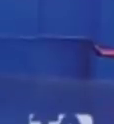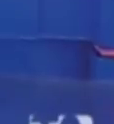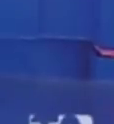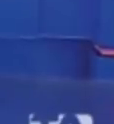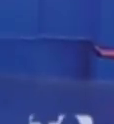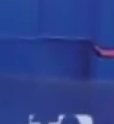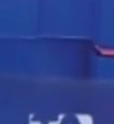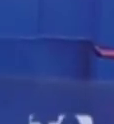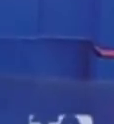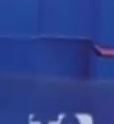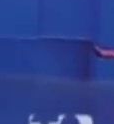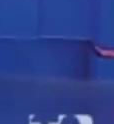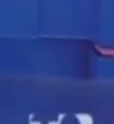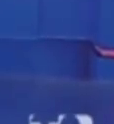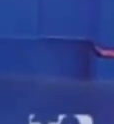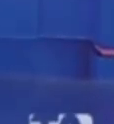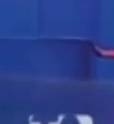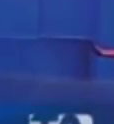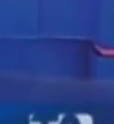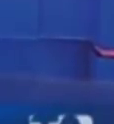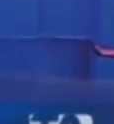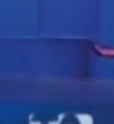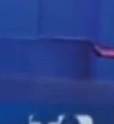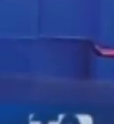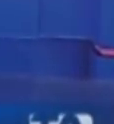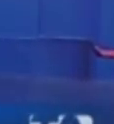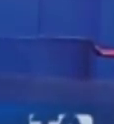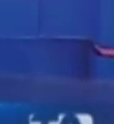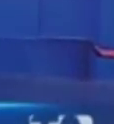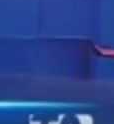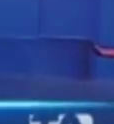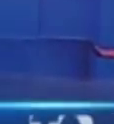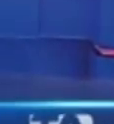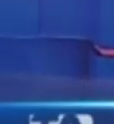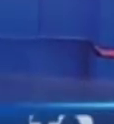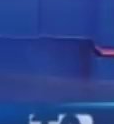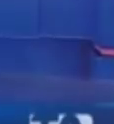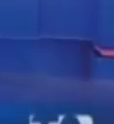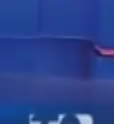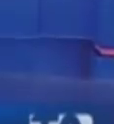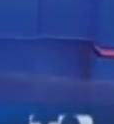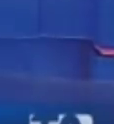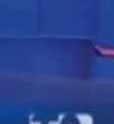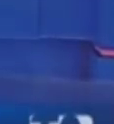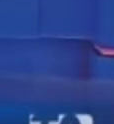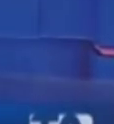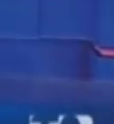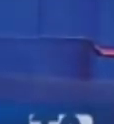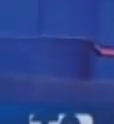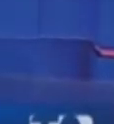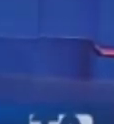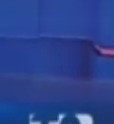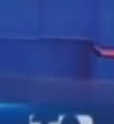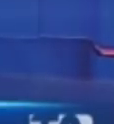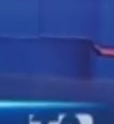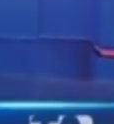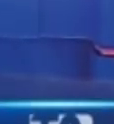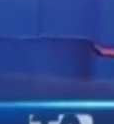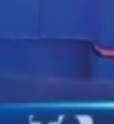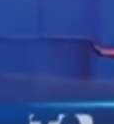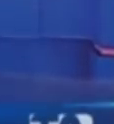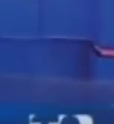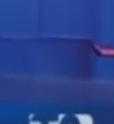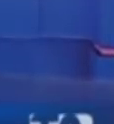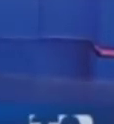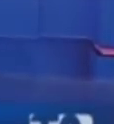abierto cerca de Galápagos y con él a 31 personas que pretendían llevar al mercado internacional. Los aprehendidos son ecuatorianos y entre